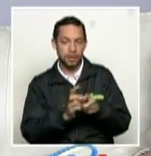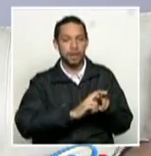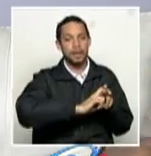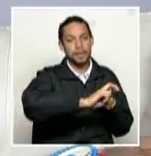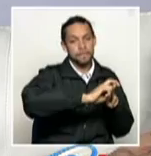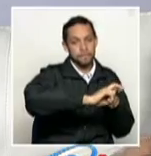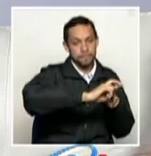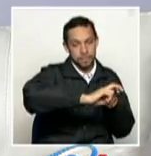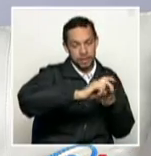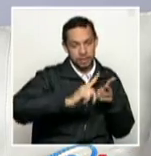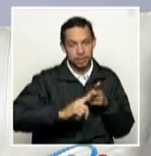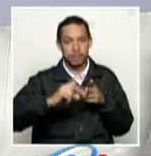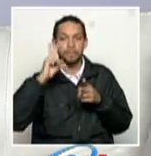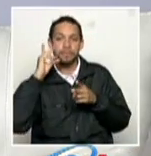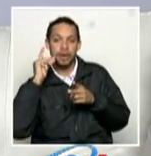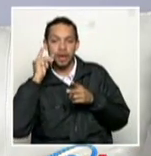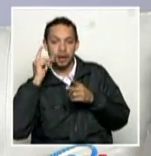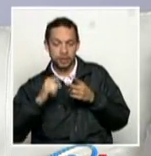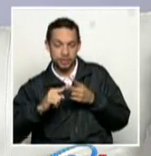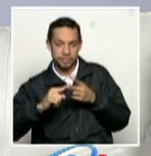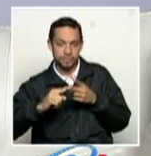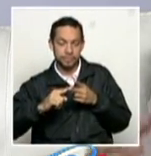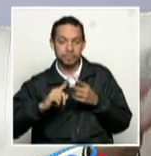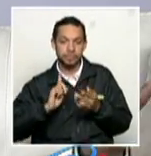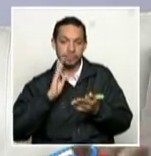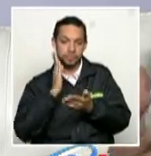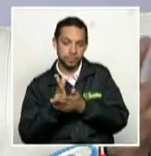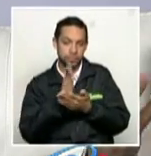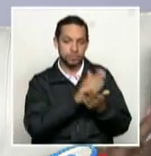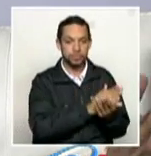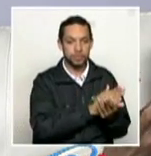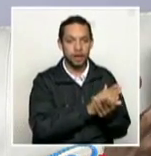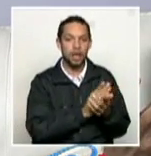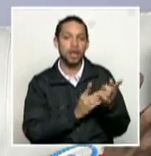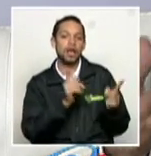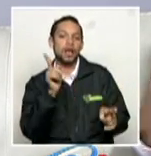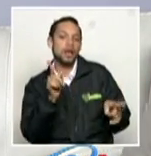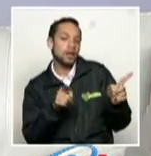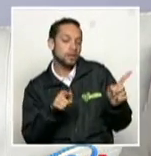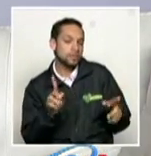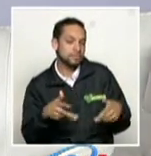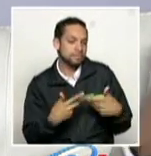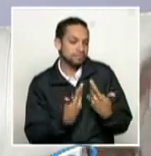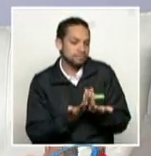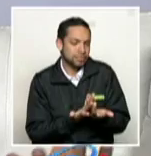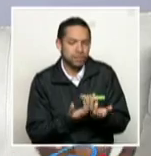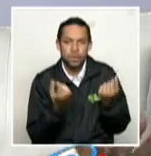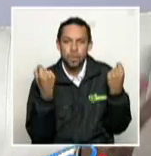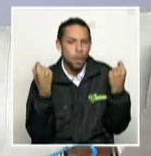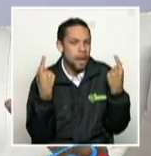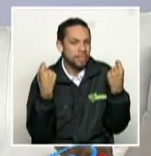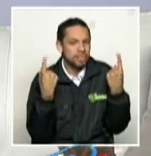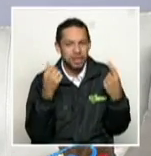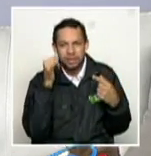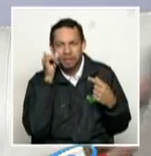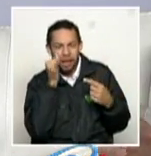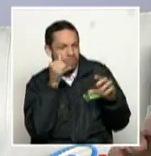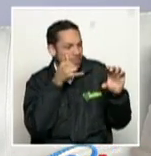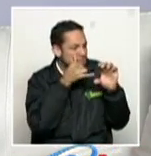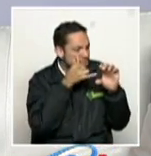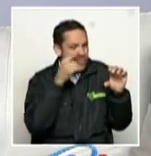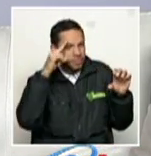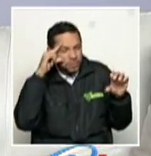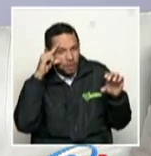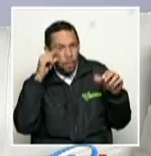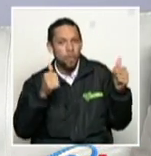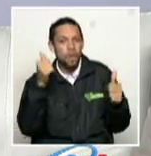ginecólogo en Manizales, en Pereira, Dos Quebradas. Mucha gente todavía tiene interrogantes, ¿qué es citología? ¿Qué es colposcopia y demás?